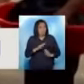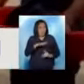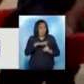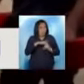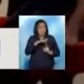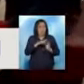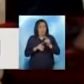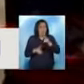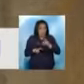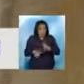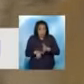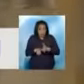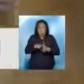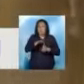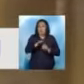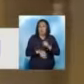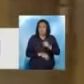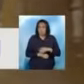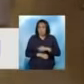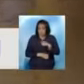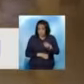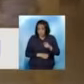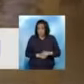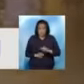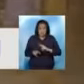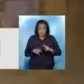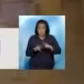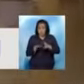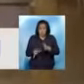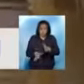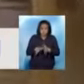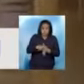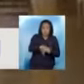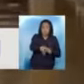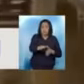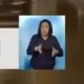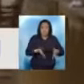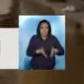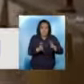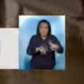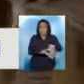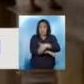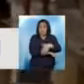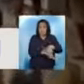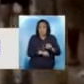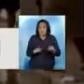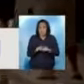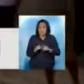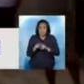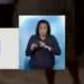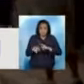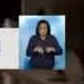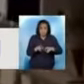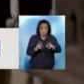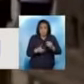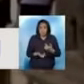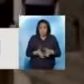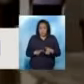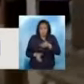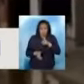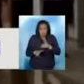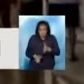el incremento del caudal. Este desborde del río ha generado que las calles se conviertan en riachuelos que siguen subiendo